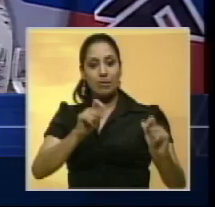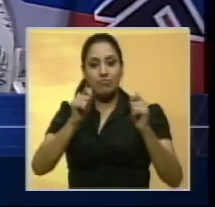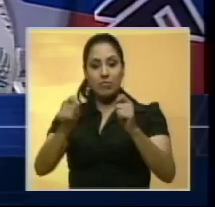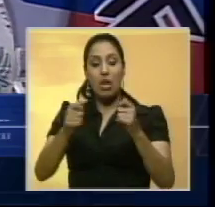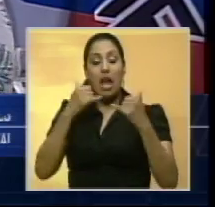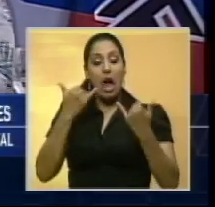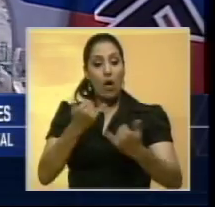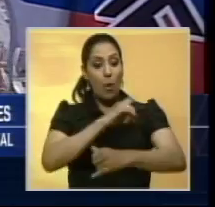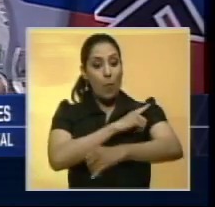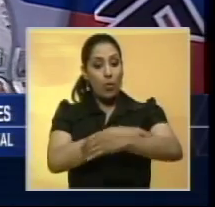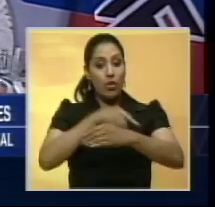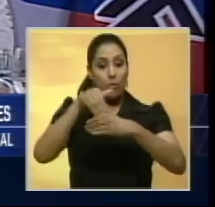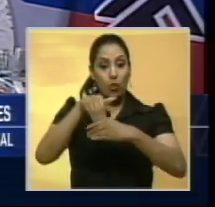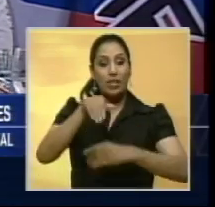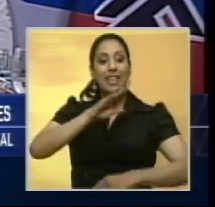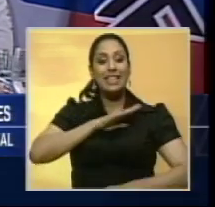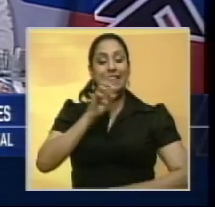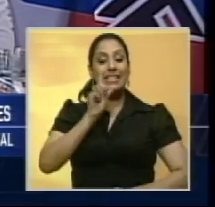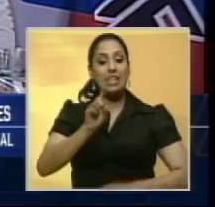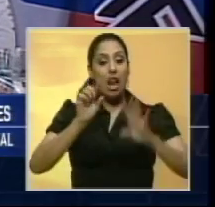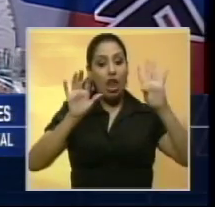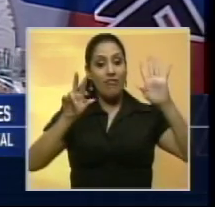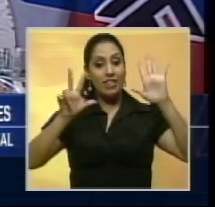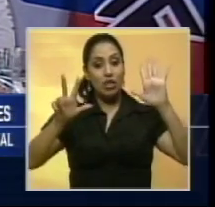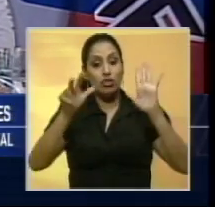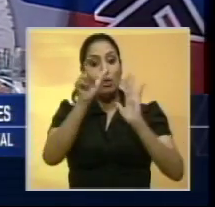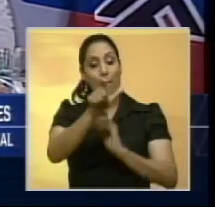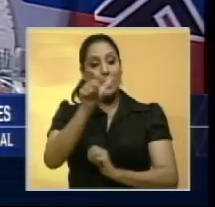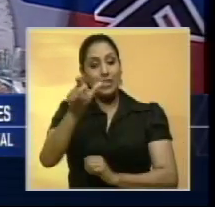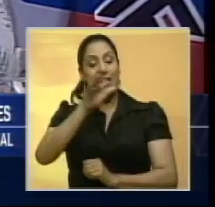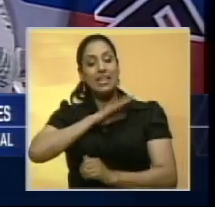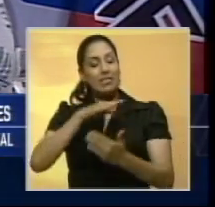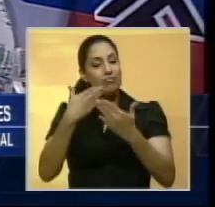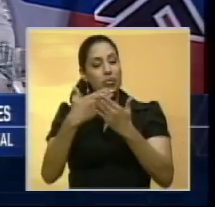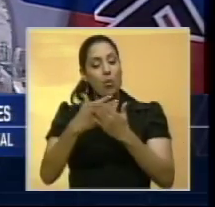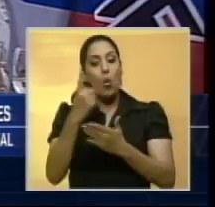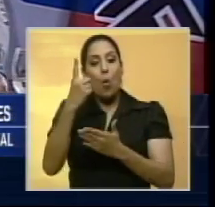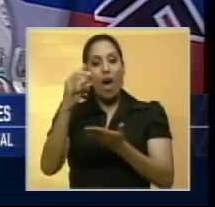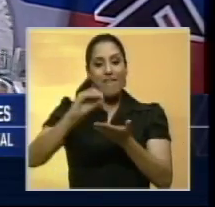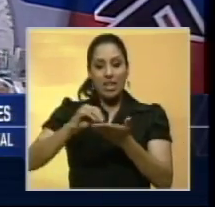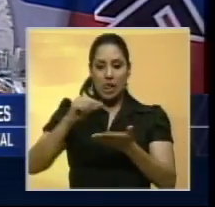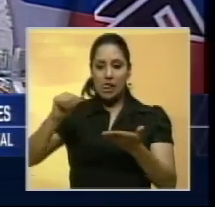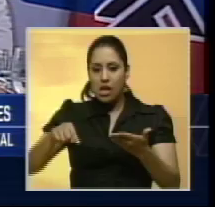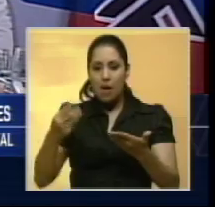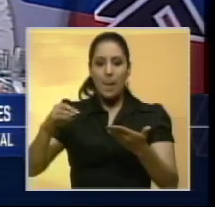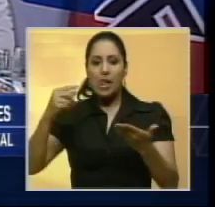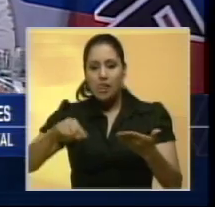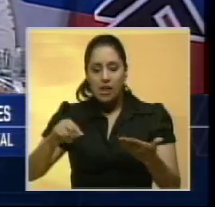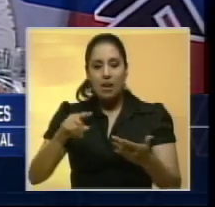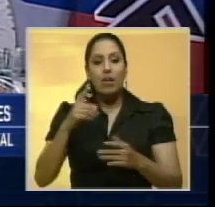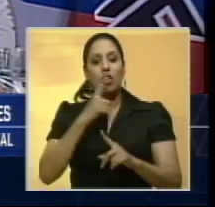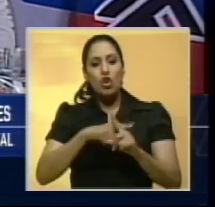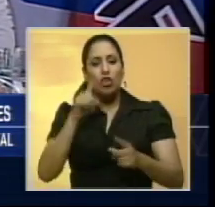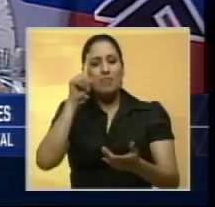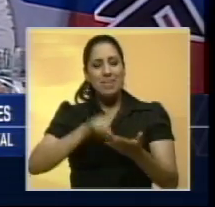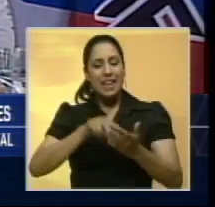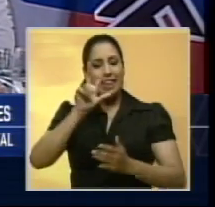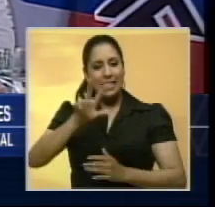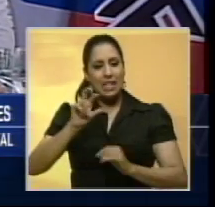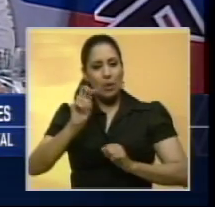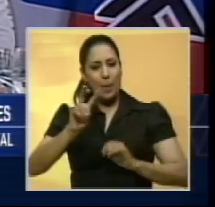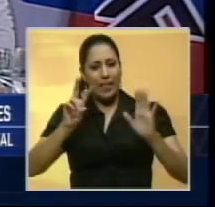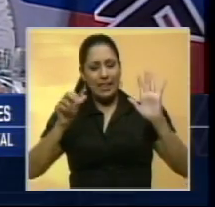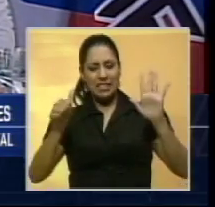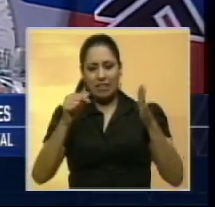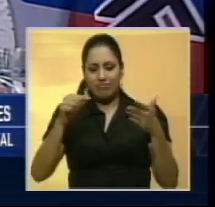Poder Electoral existen 198 ciudadanos que intentaron validar más de una vez y otros 1.326 no